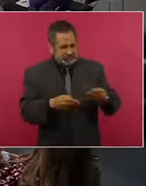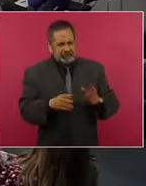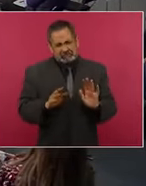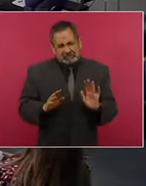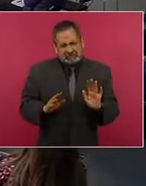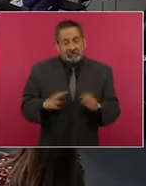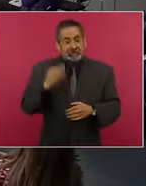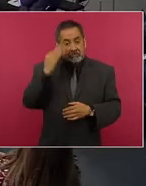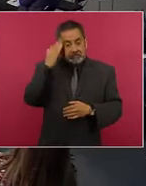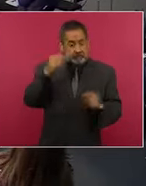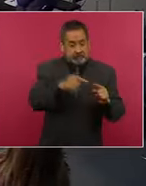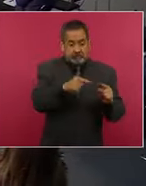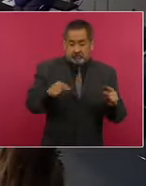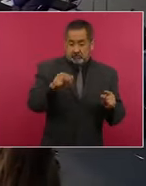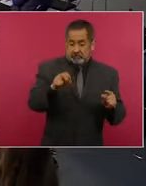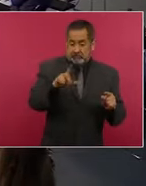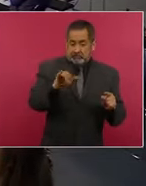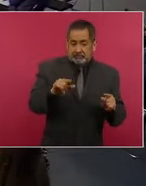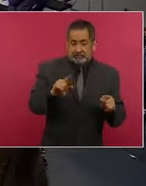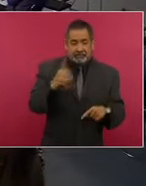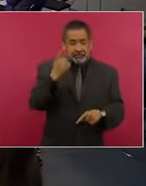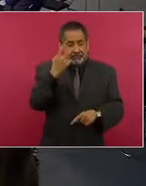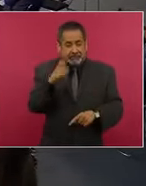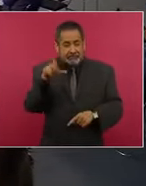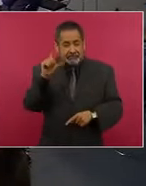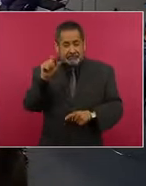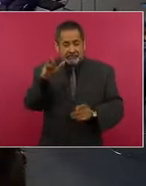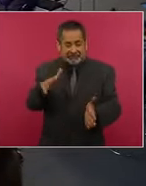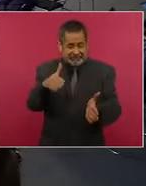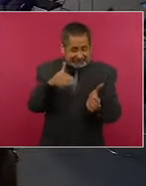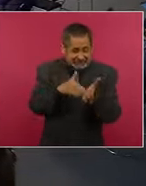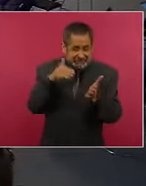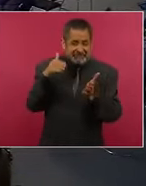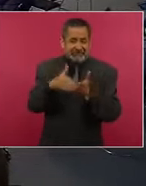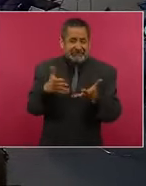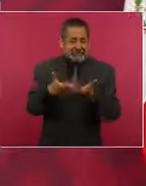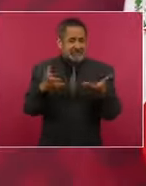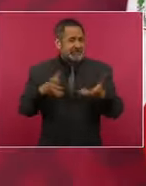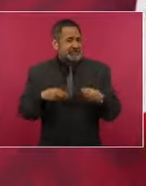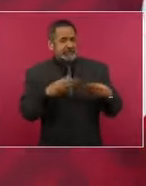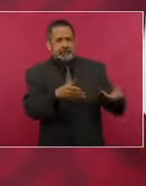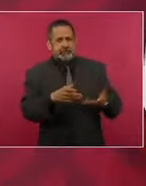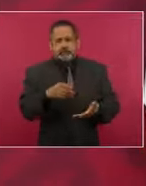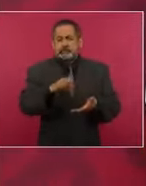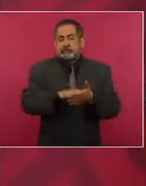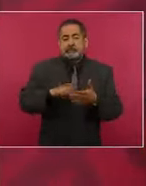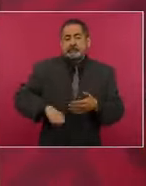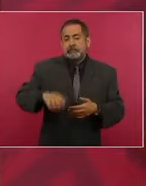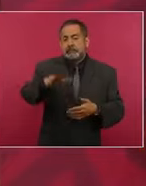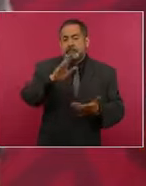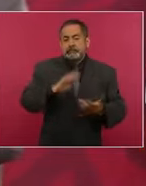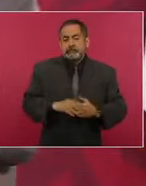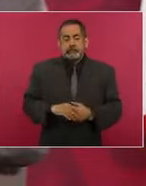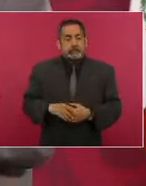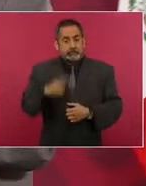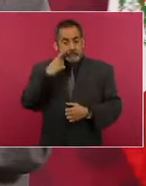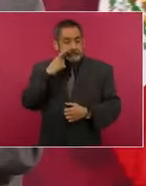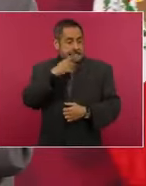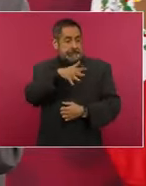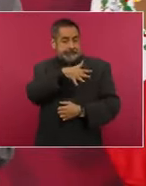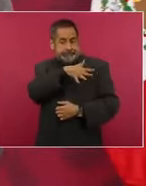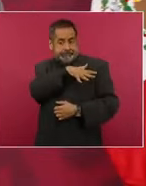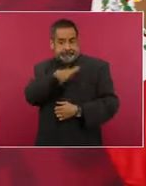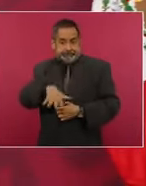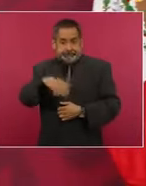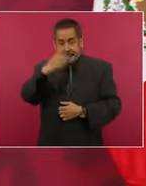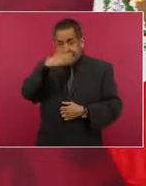pero en el periodo neoliberal fueron 120 millones de hectáreas. Nada más les voy a poner un ejemplo. El general Cárdenas le entregó a